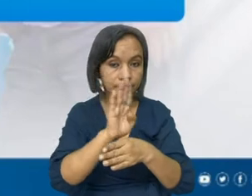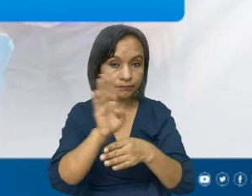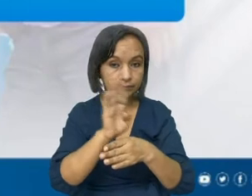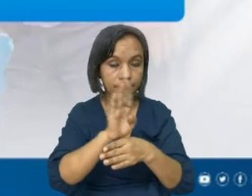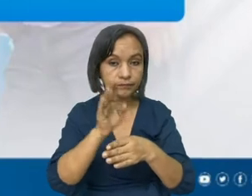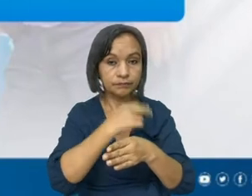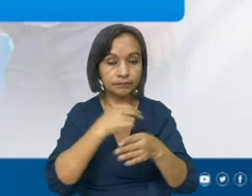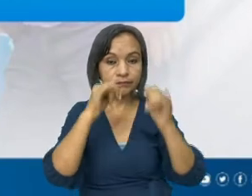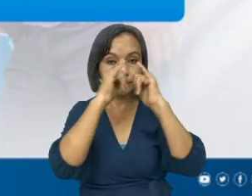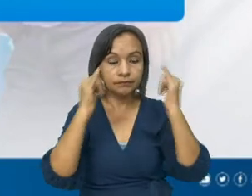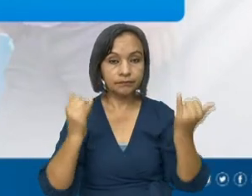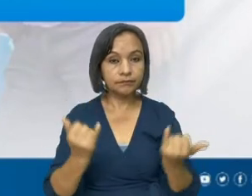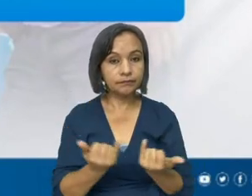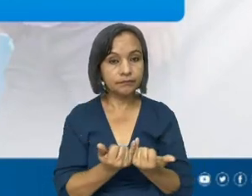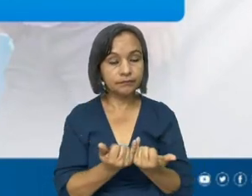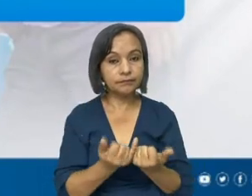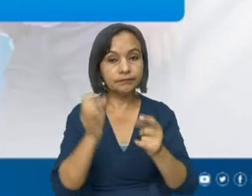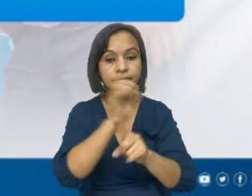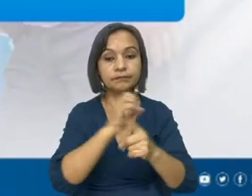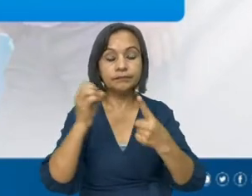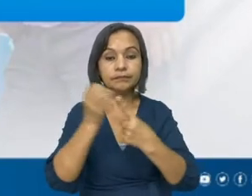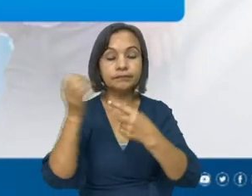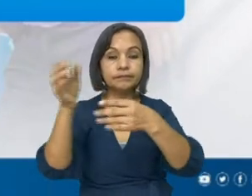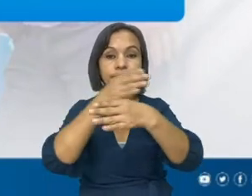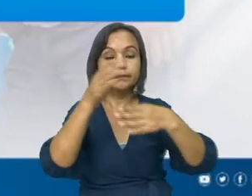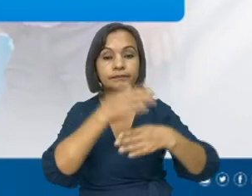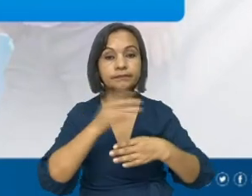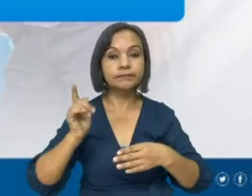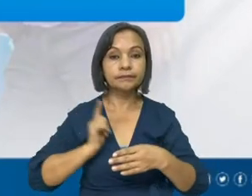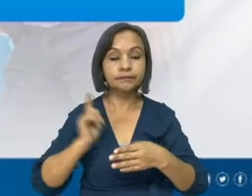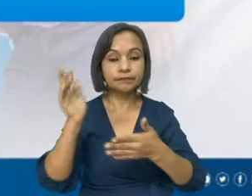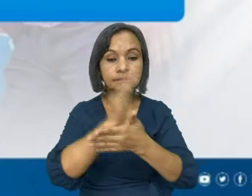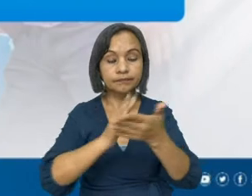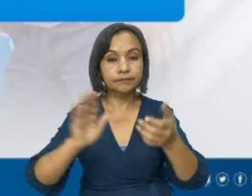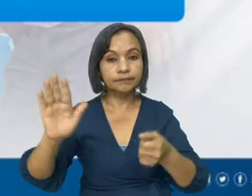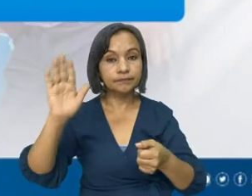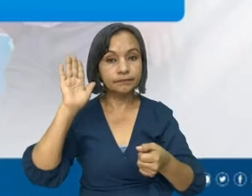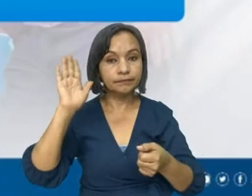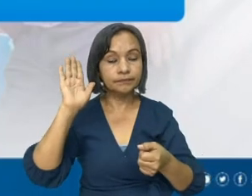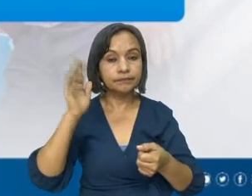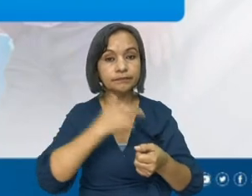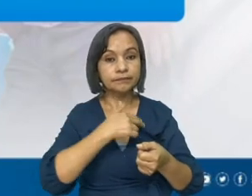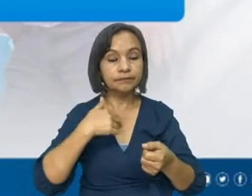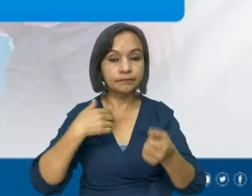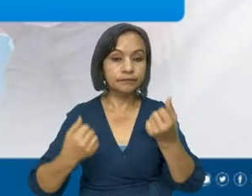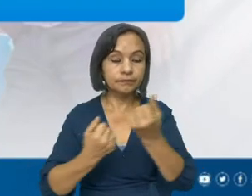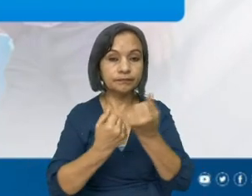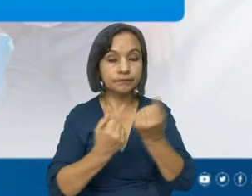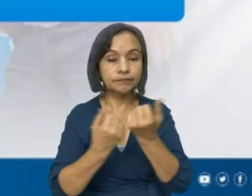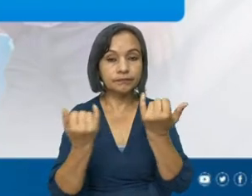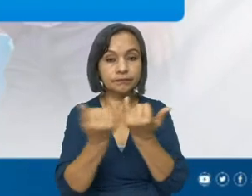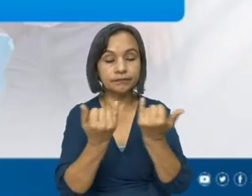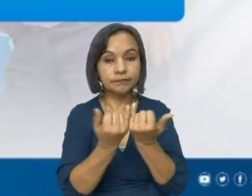ante la banca pues internacional, los organismos multilaterales que ya tenemos algunos compromisos pues de que van a apoyarlo. Y